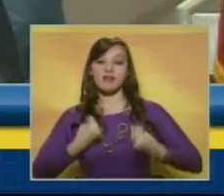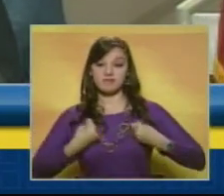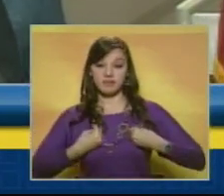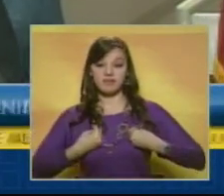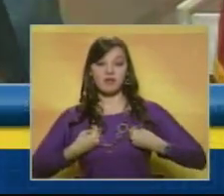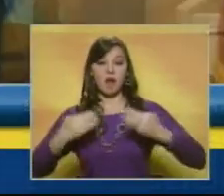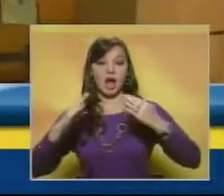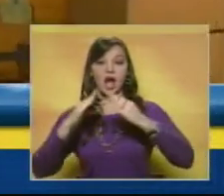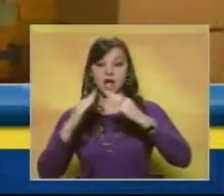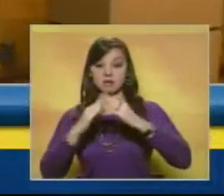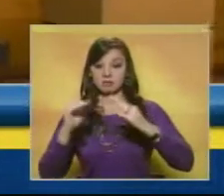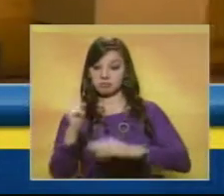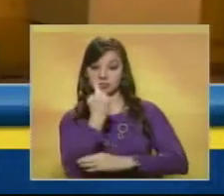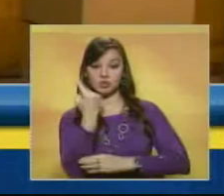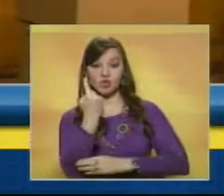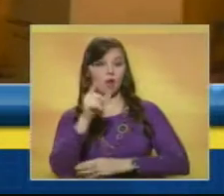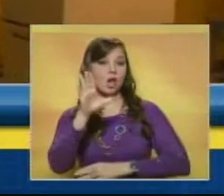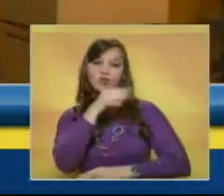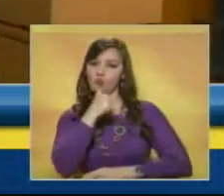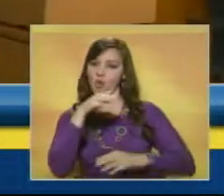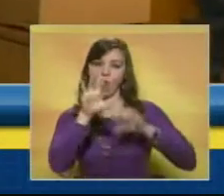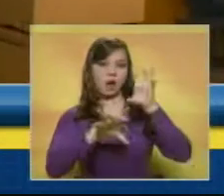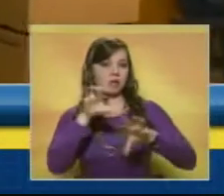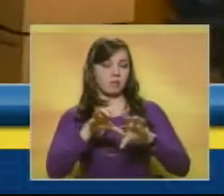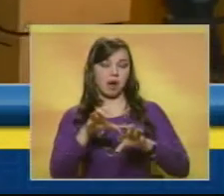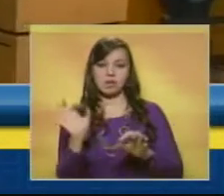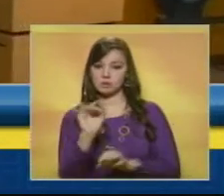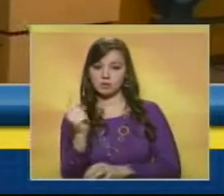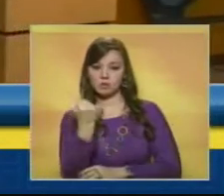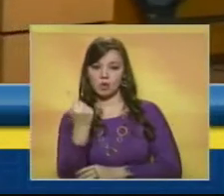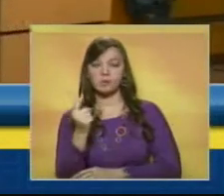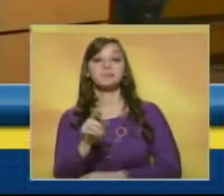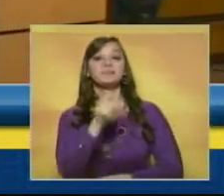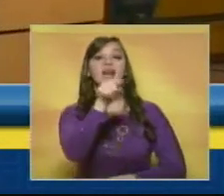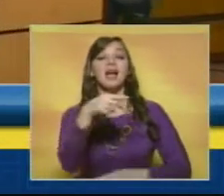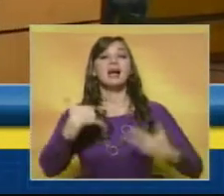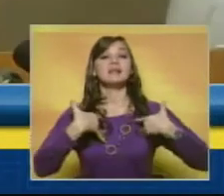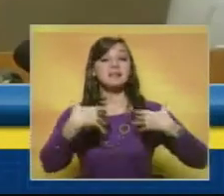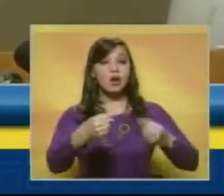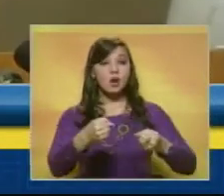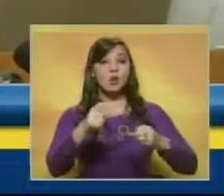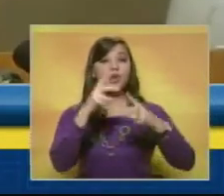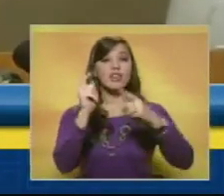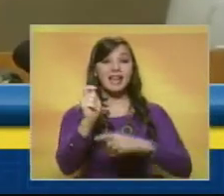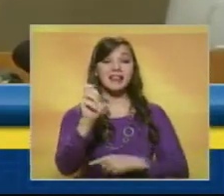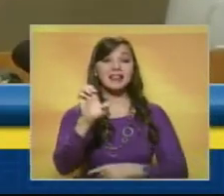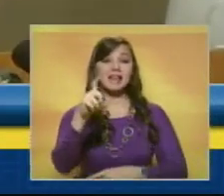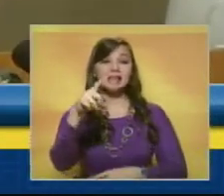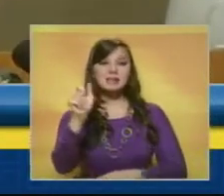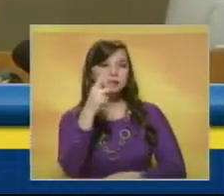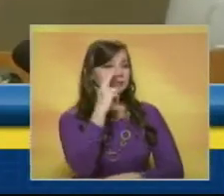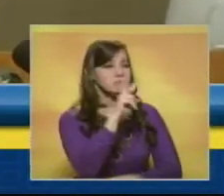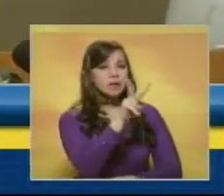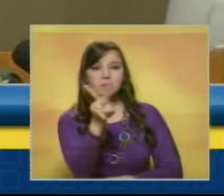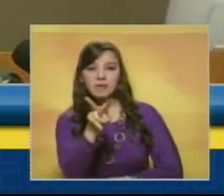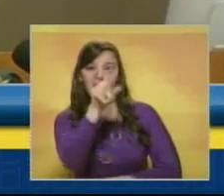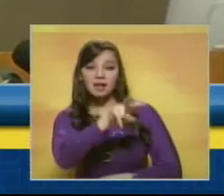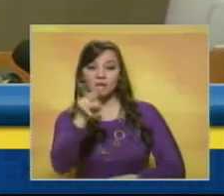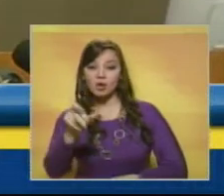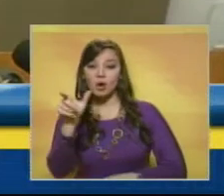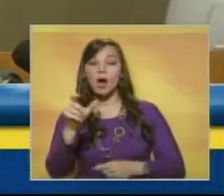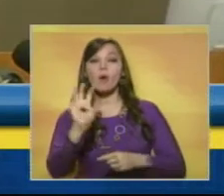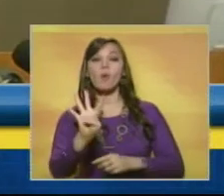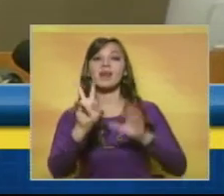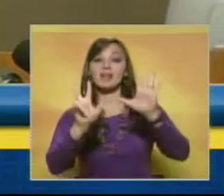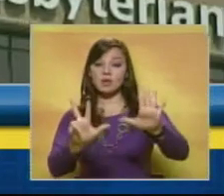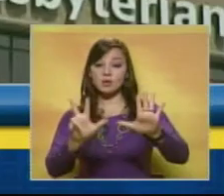sin animales. Funcionarios de la salud en Texas aseguran que están monitoreando a 48 personas y a los